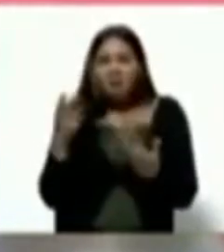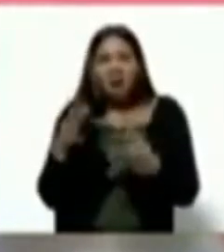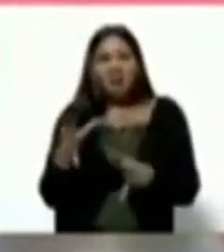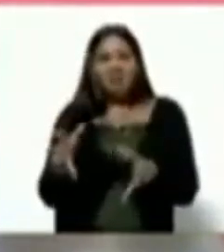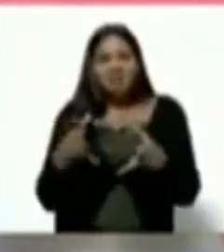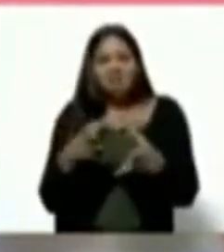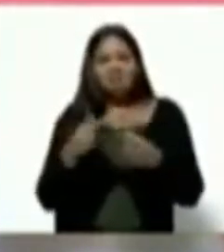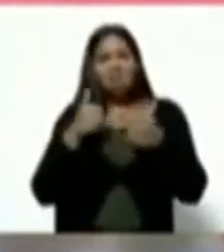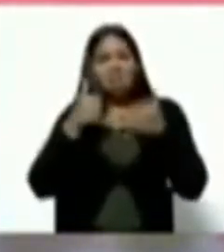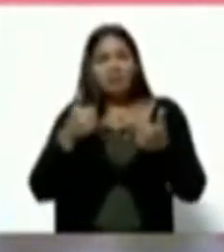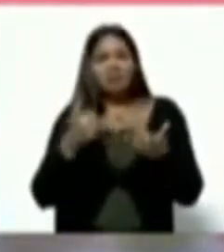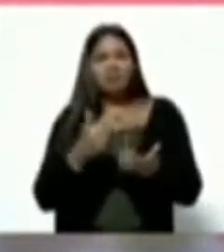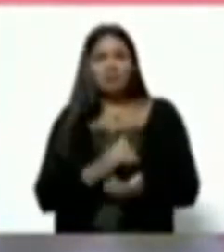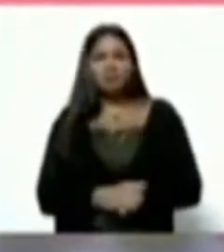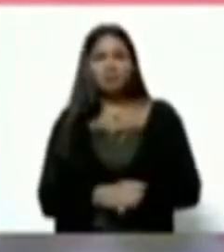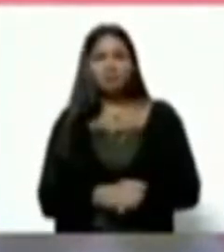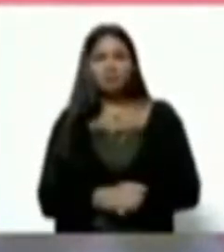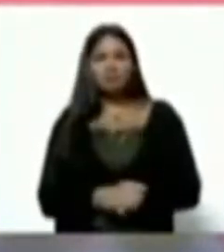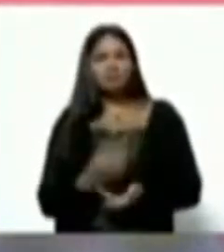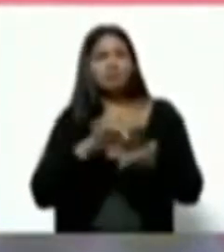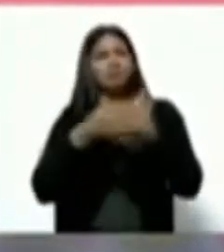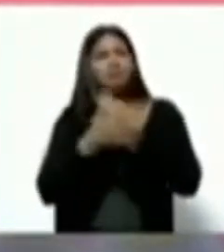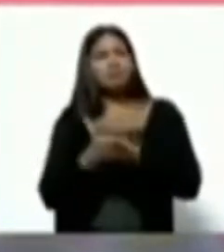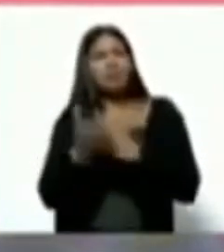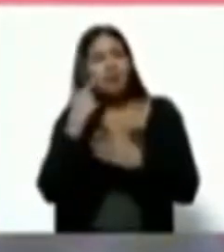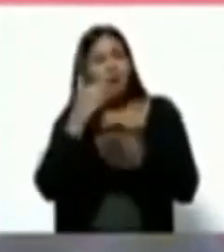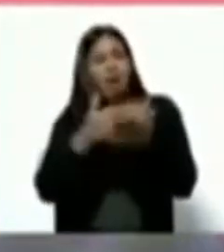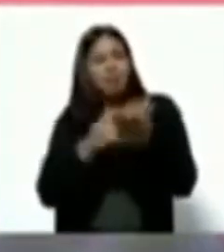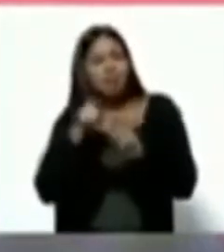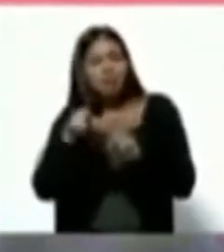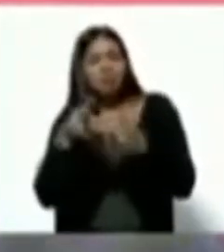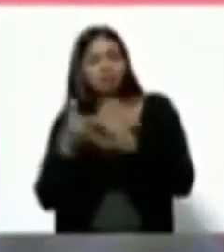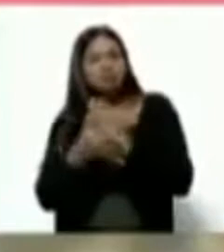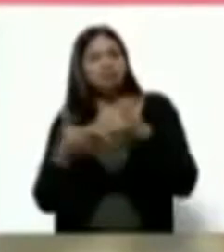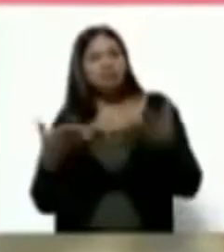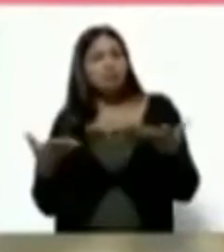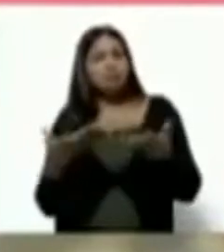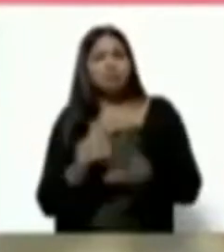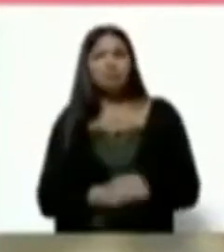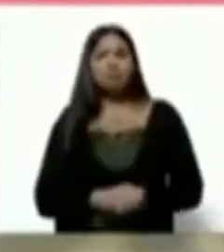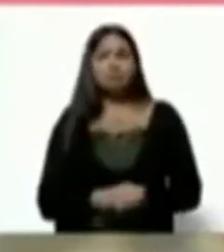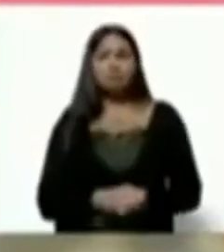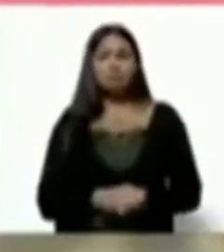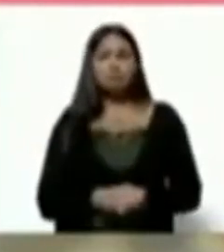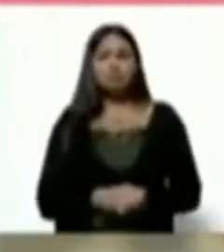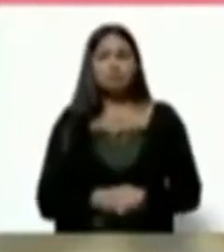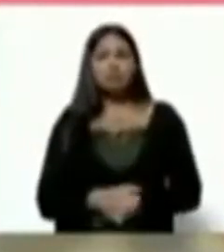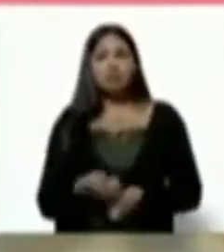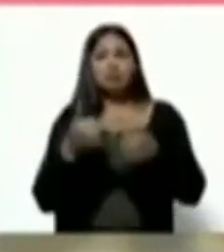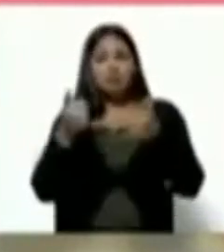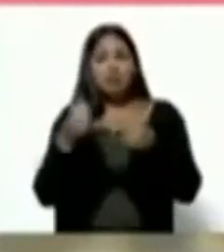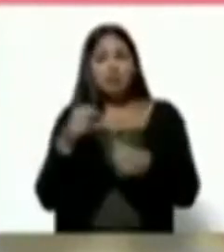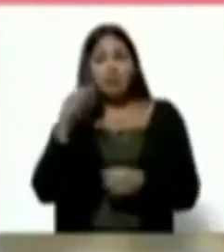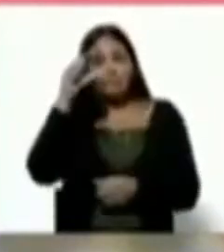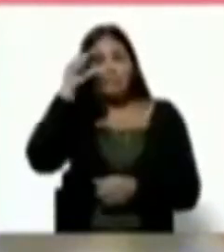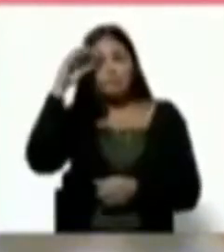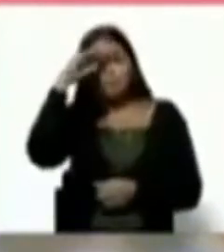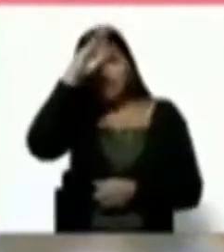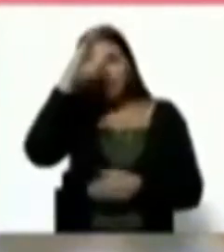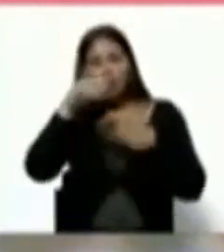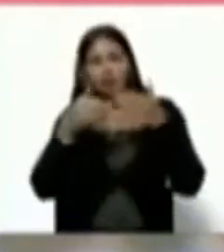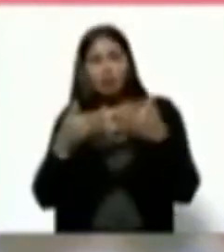triunfo. Lo que quiero decir antes de todo esto es que si bien Petro y